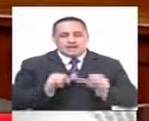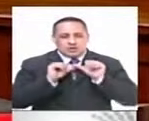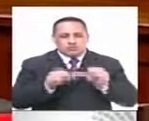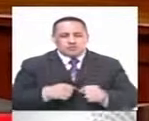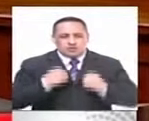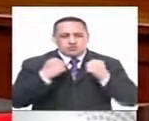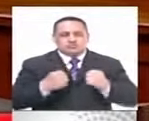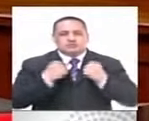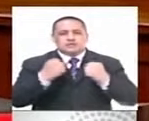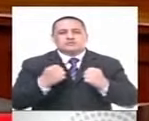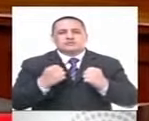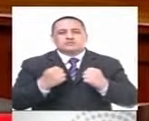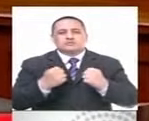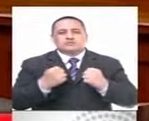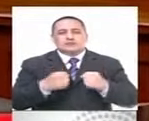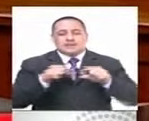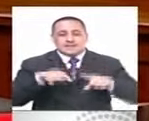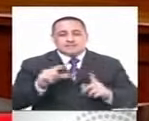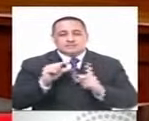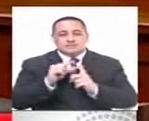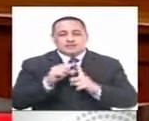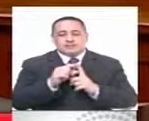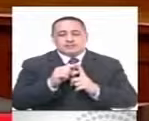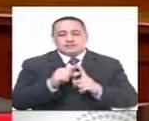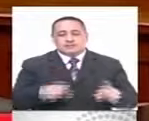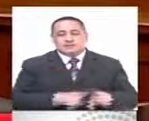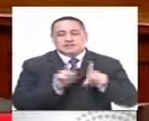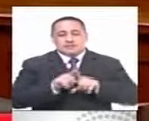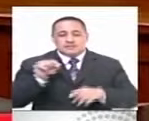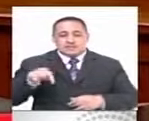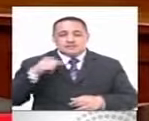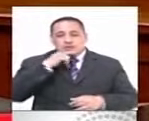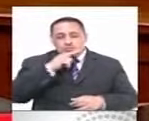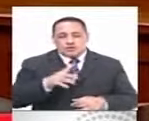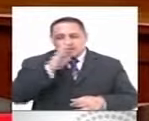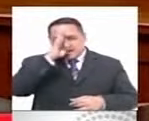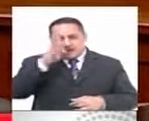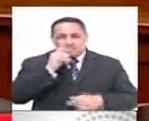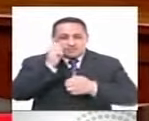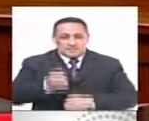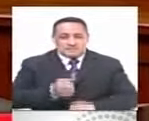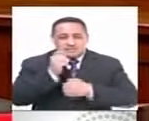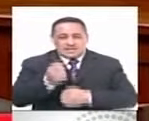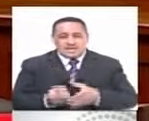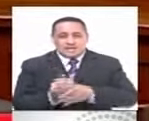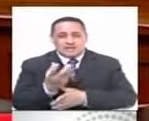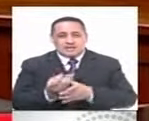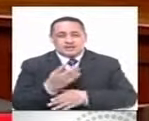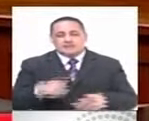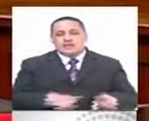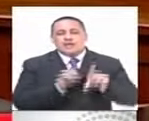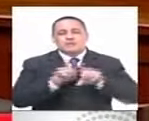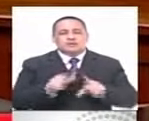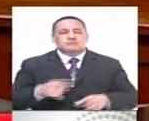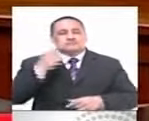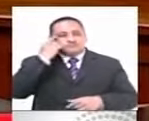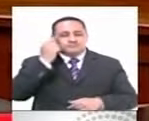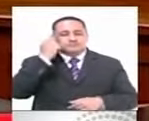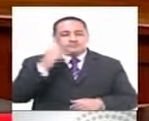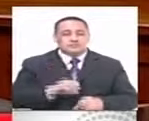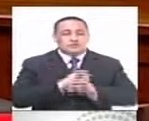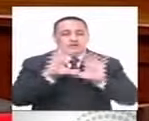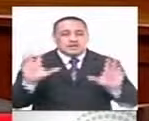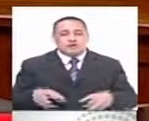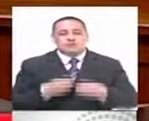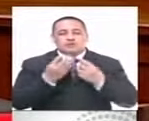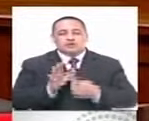luchando. Esas palabras de esa mujer campesina son muy significativas porque